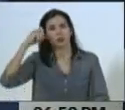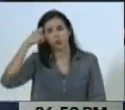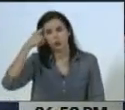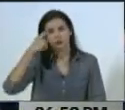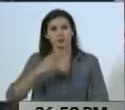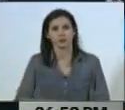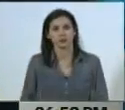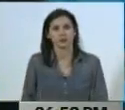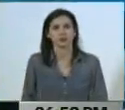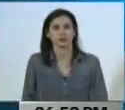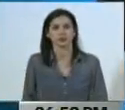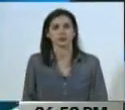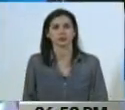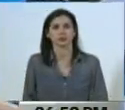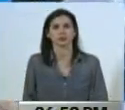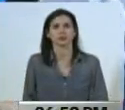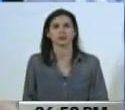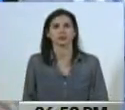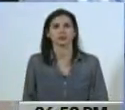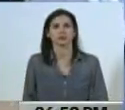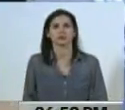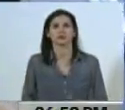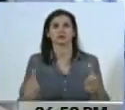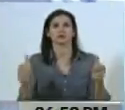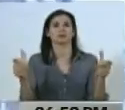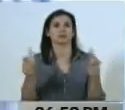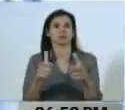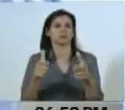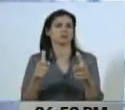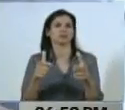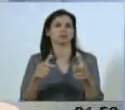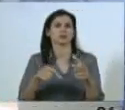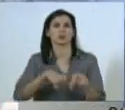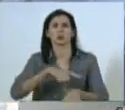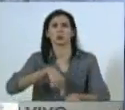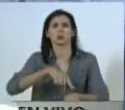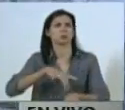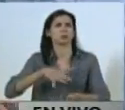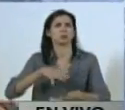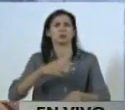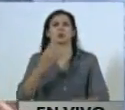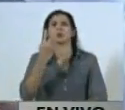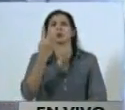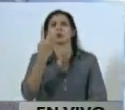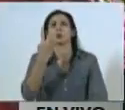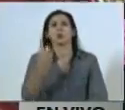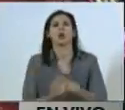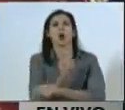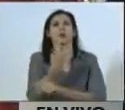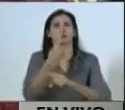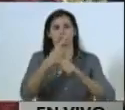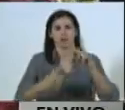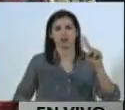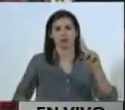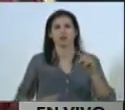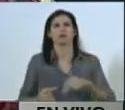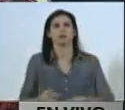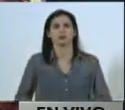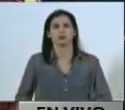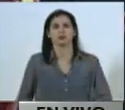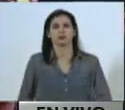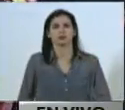que estamos transmitiendo este encuentro que se ha prolongado por espacio de aproximadamente 1 hora 38 minutos en